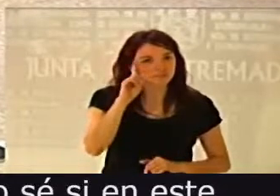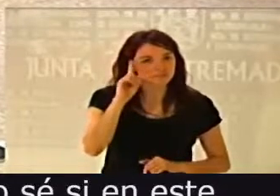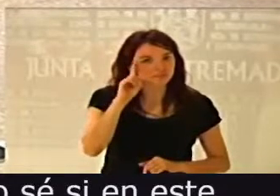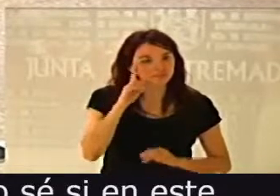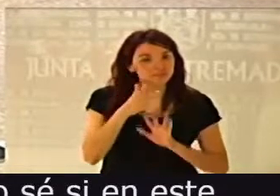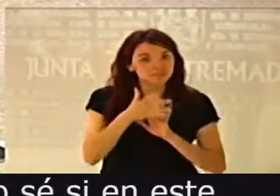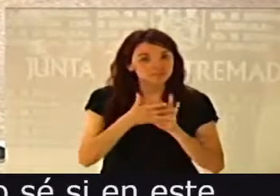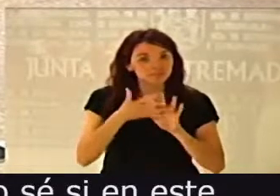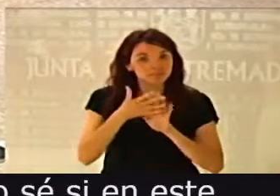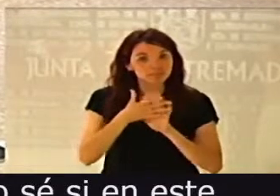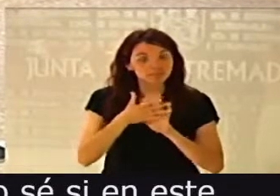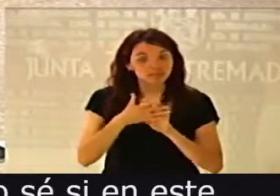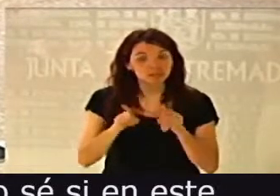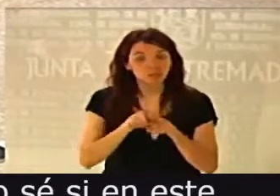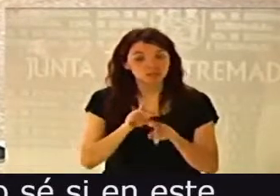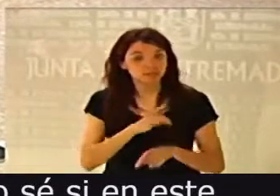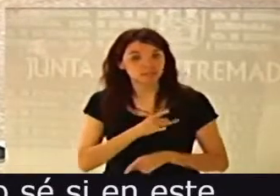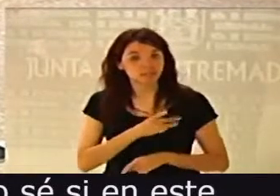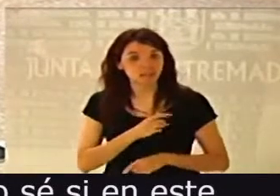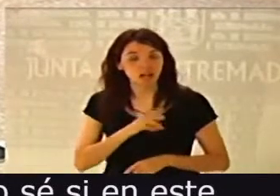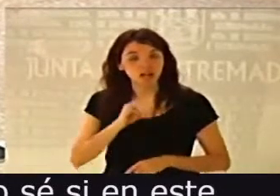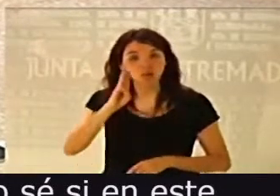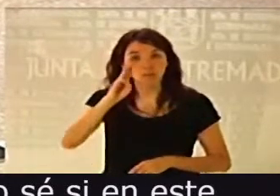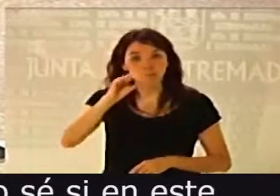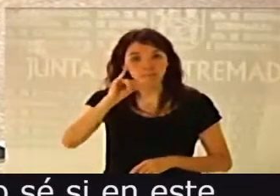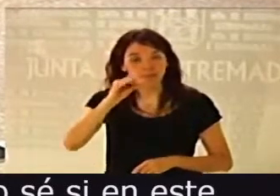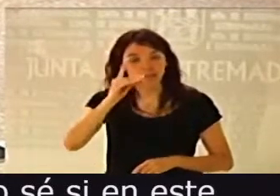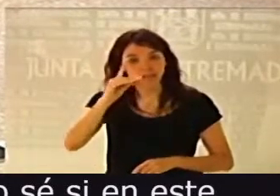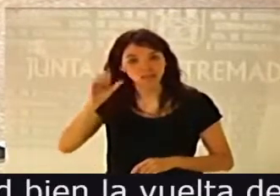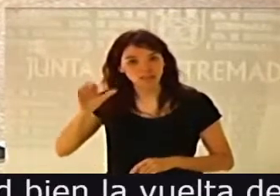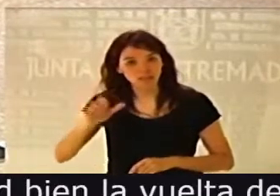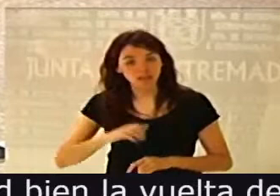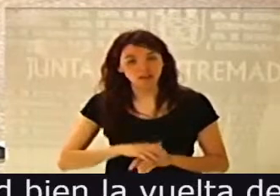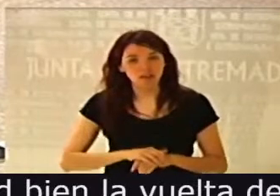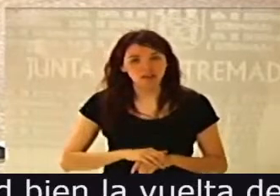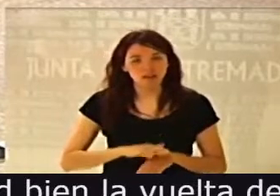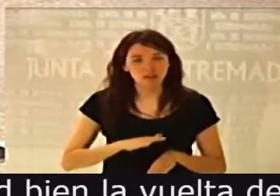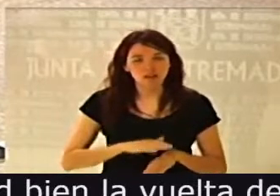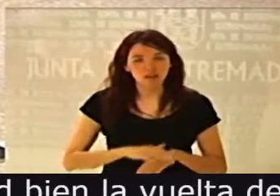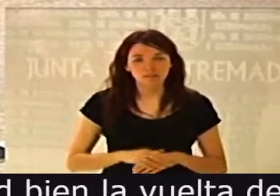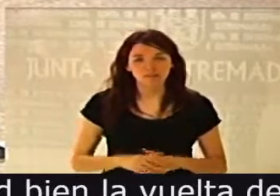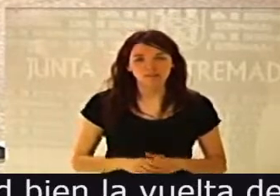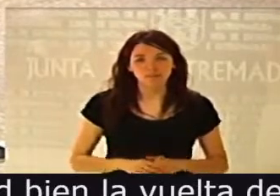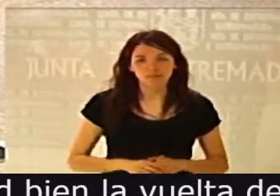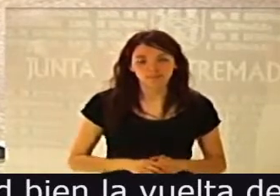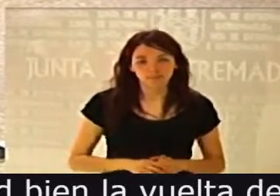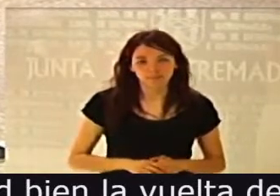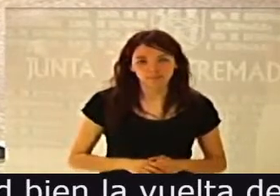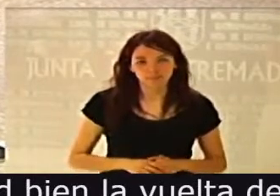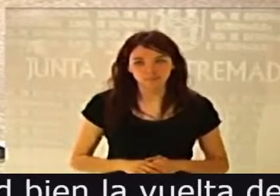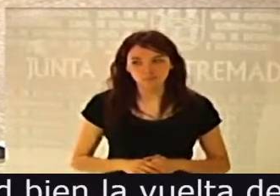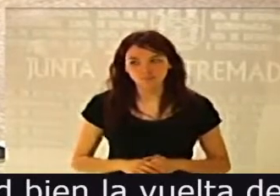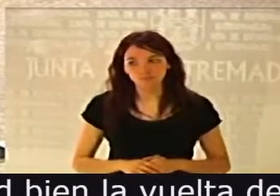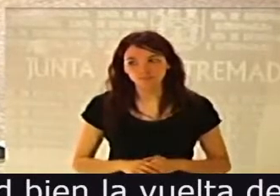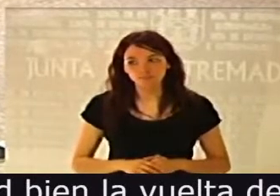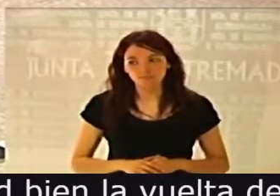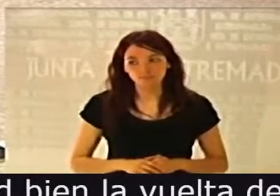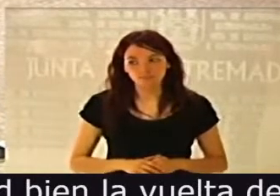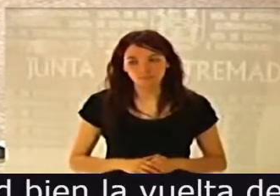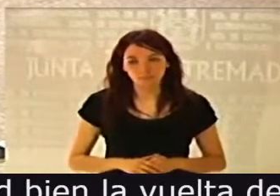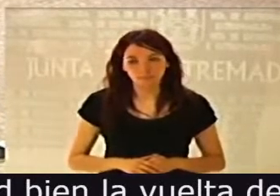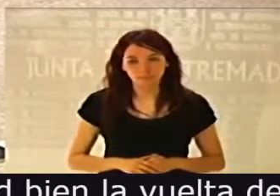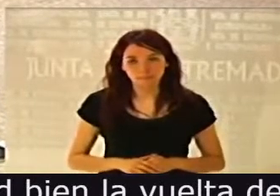sindicato PIDE en este momento tan complicado de la desescalada, como se ha